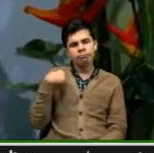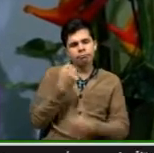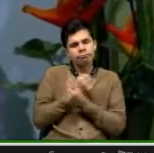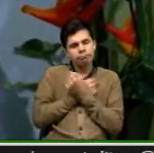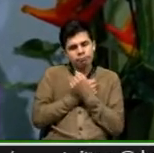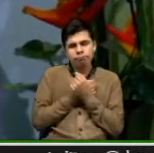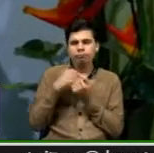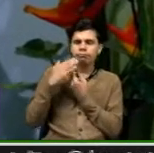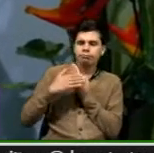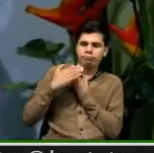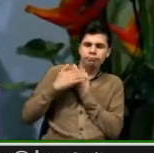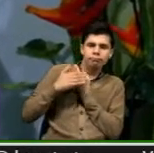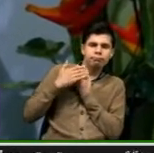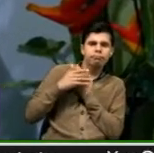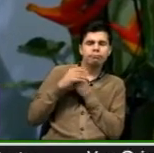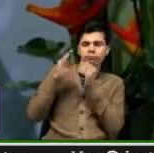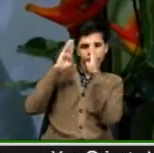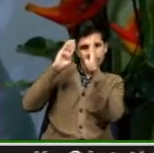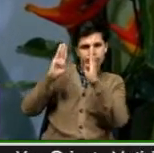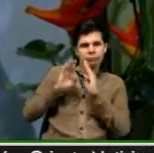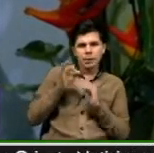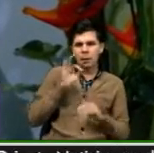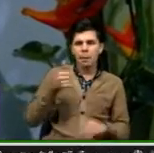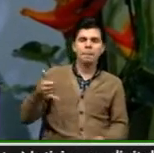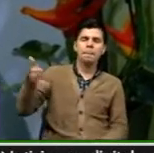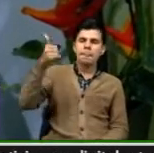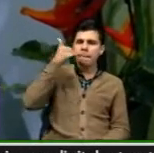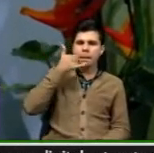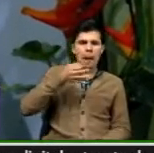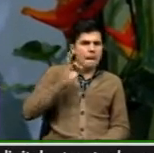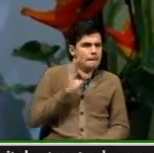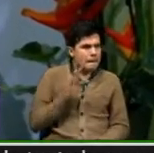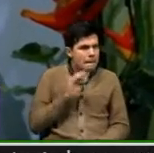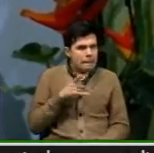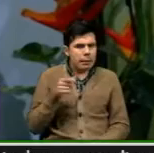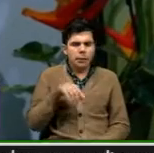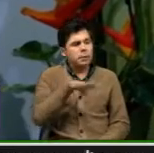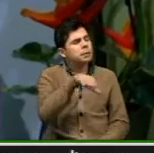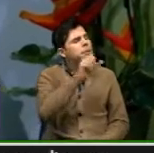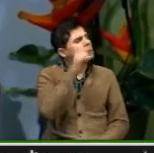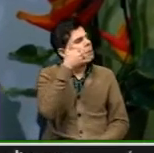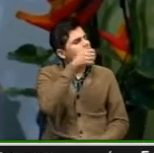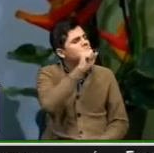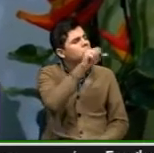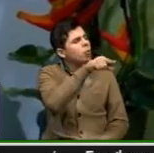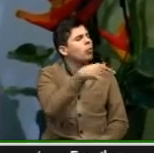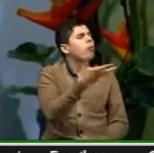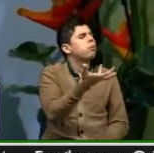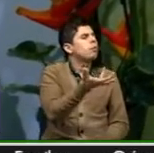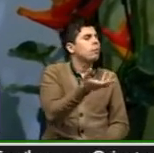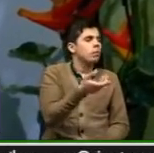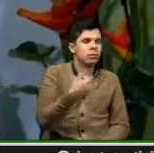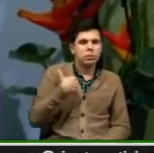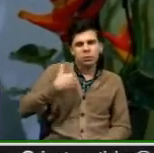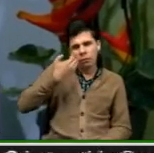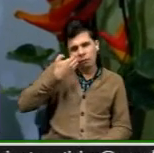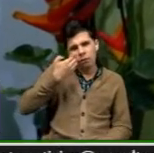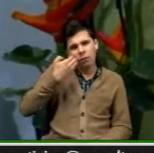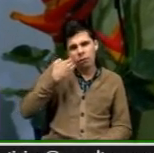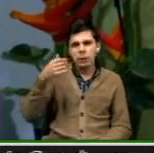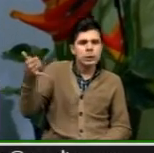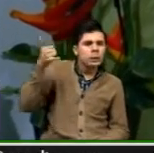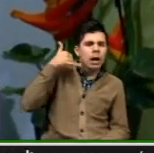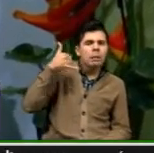mí me llamaba a cada aumento a ver cómo estaba yo enfermo entonces él